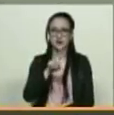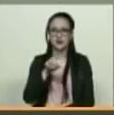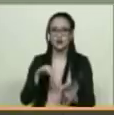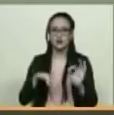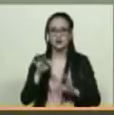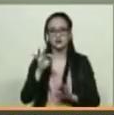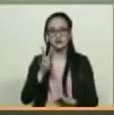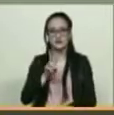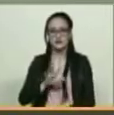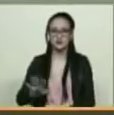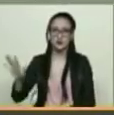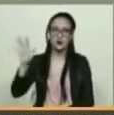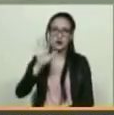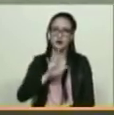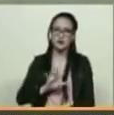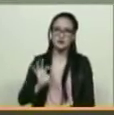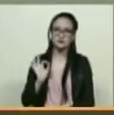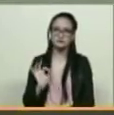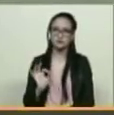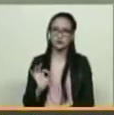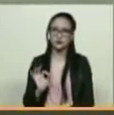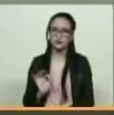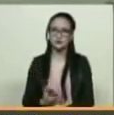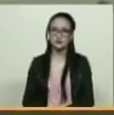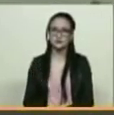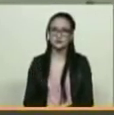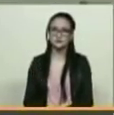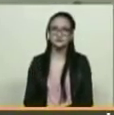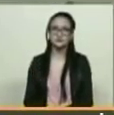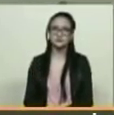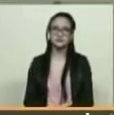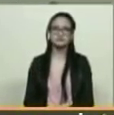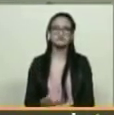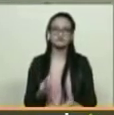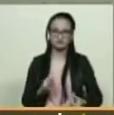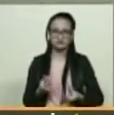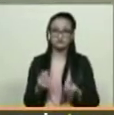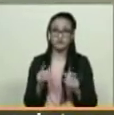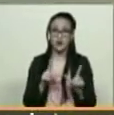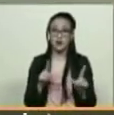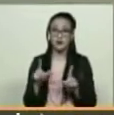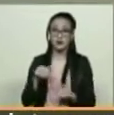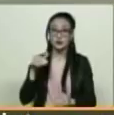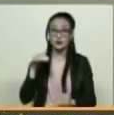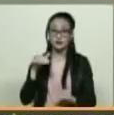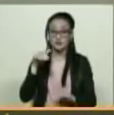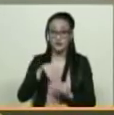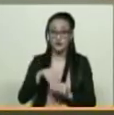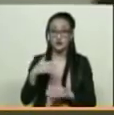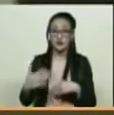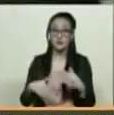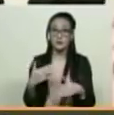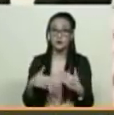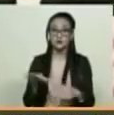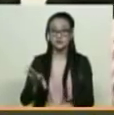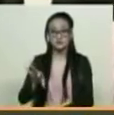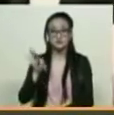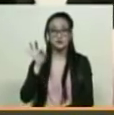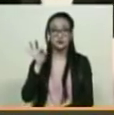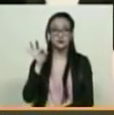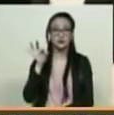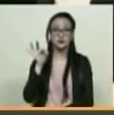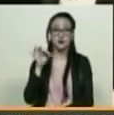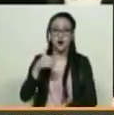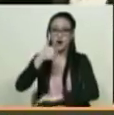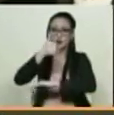20.482.113 venezolanos y venezolanas quienes están activos para votar en este proceso en el cual se elegirá a la